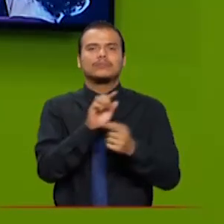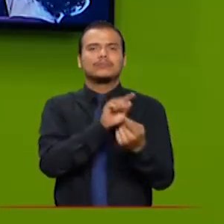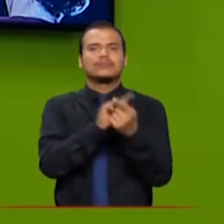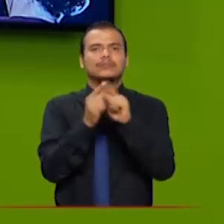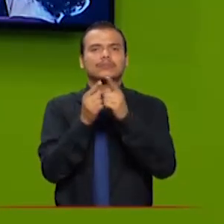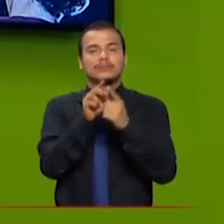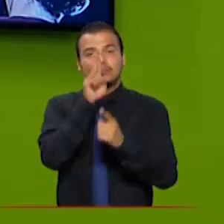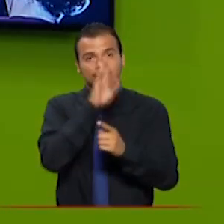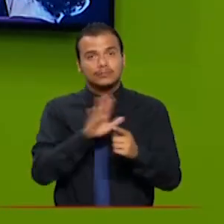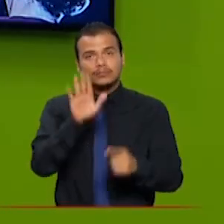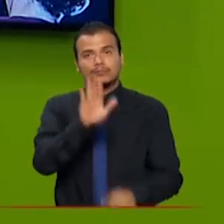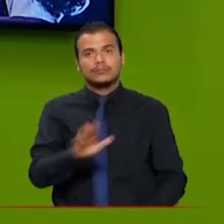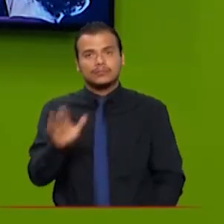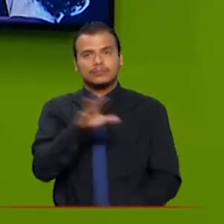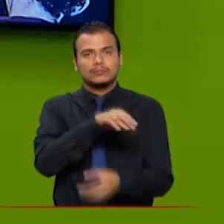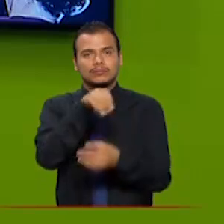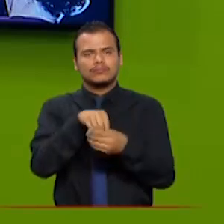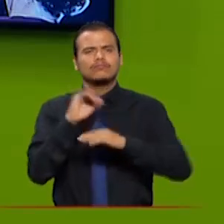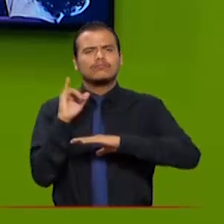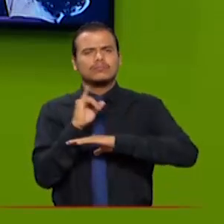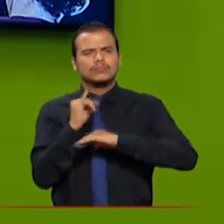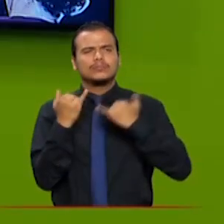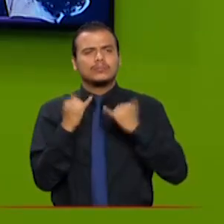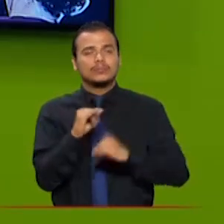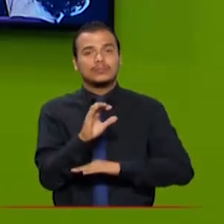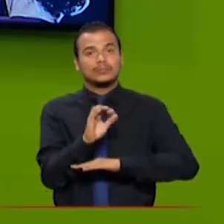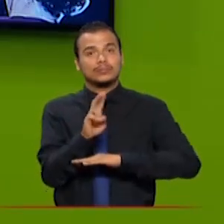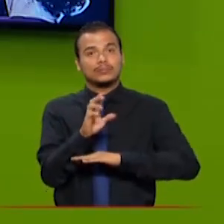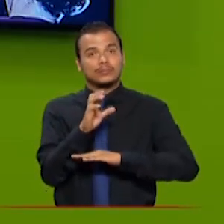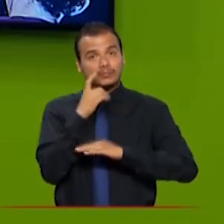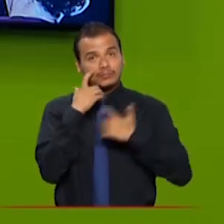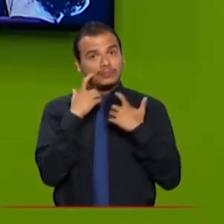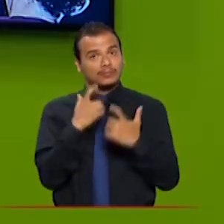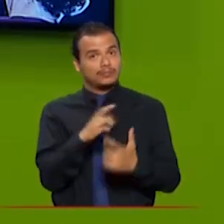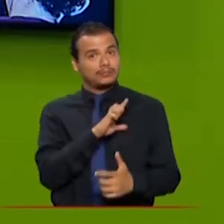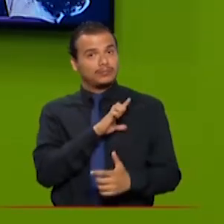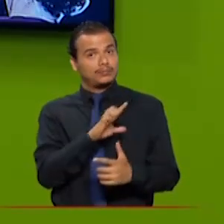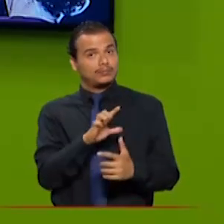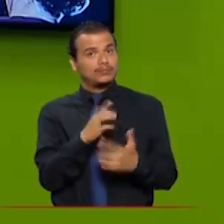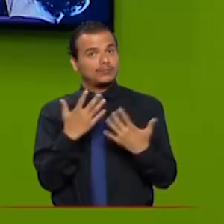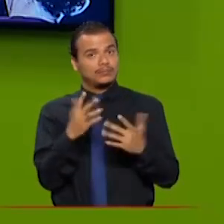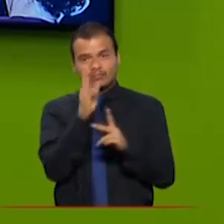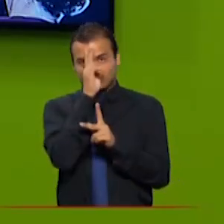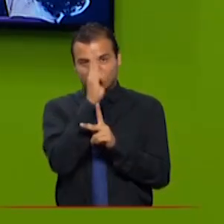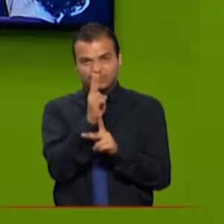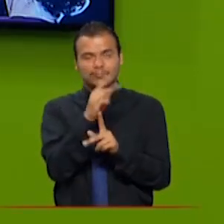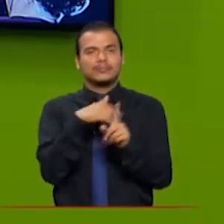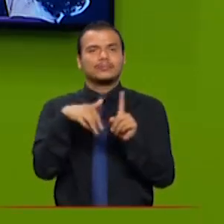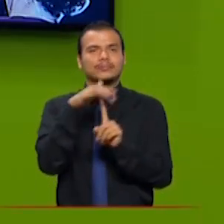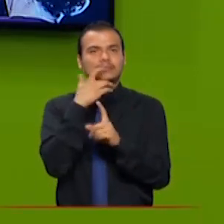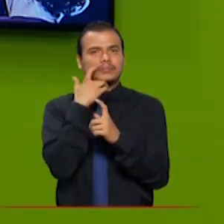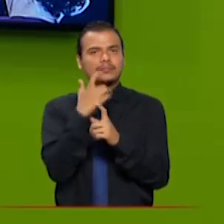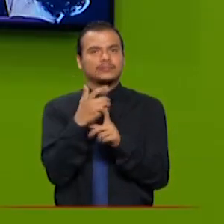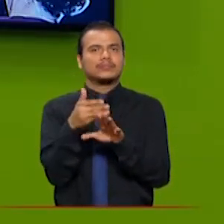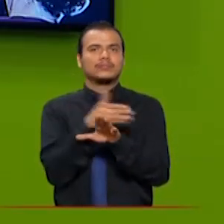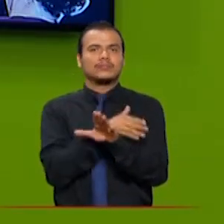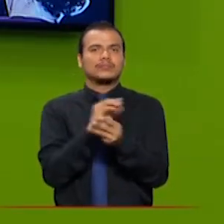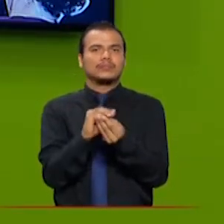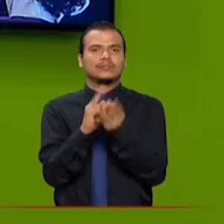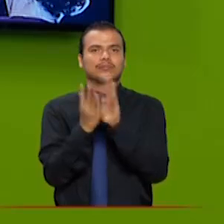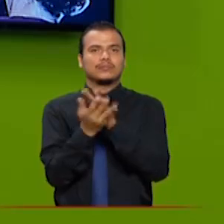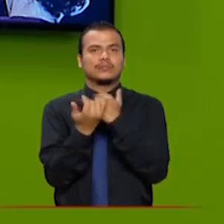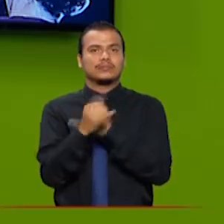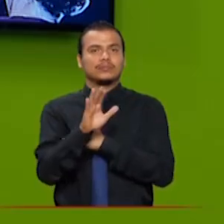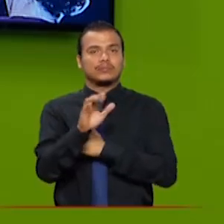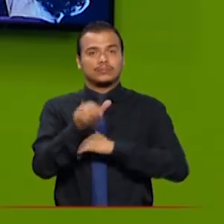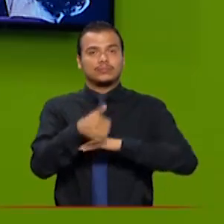Departamentos realizado en Ibagué, la CBC se consolidó como líder en sostenibilidad de cara a la COP16. Allí el director general de la